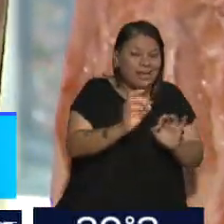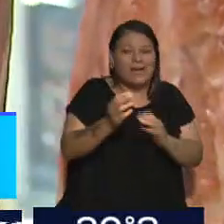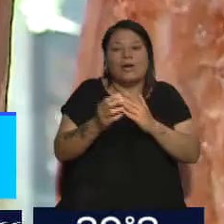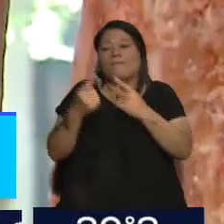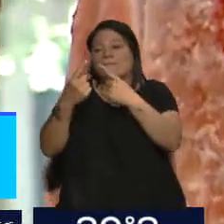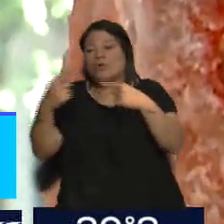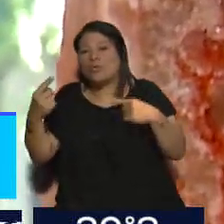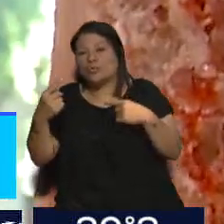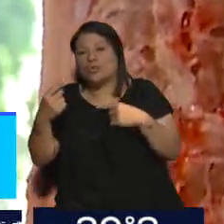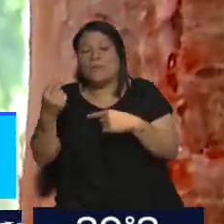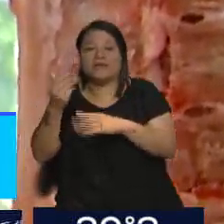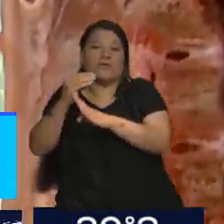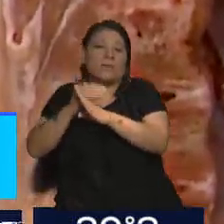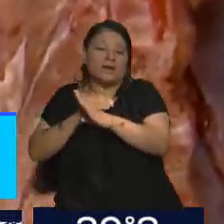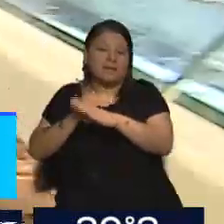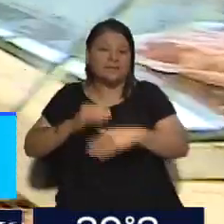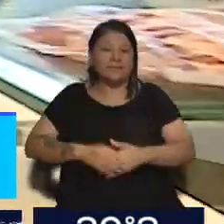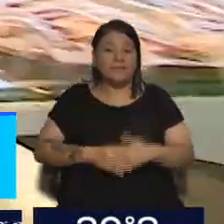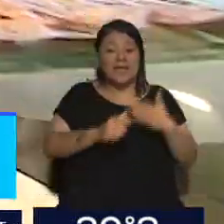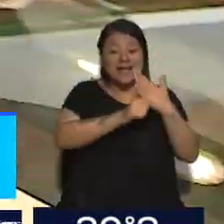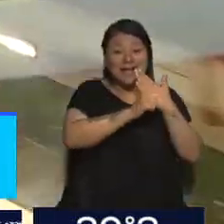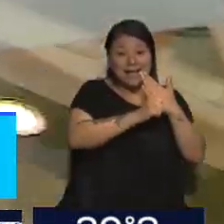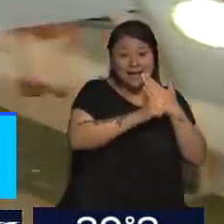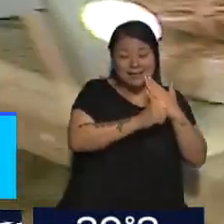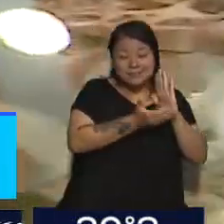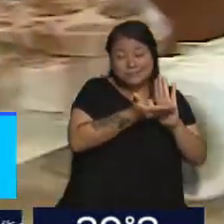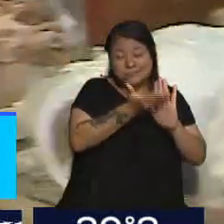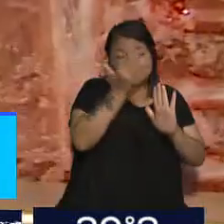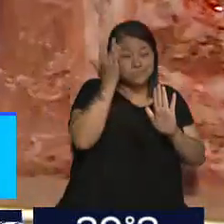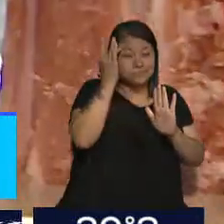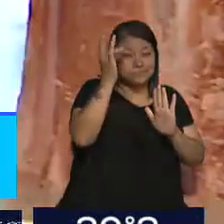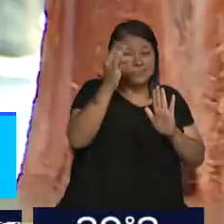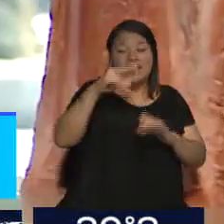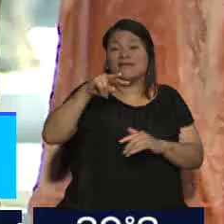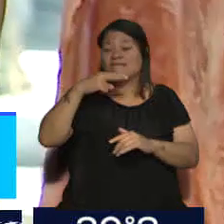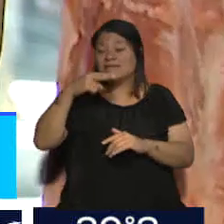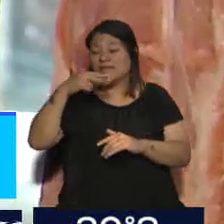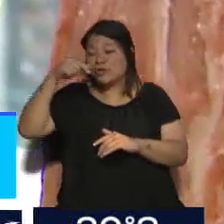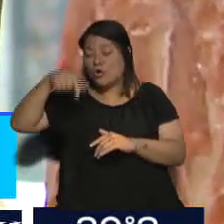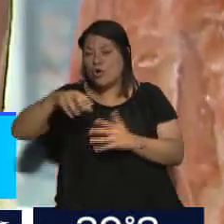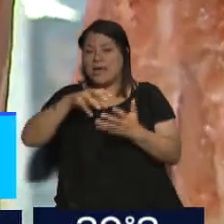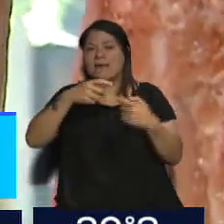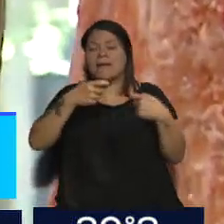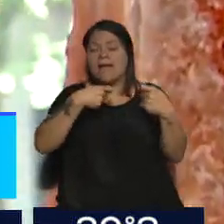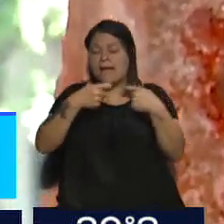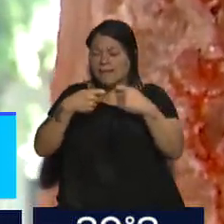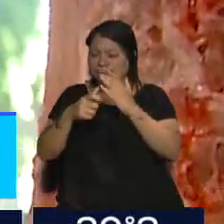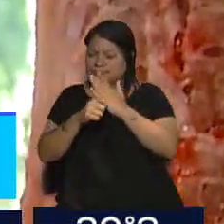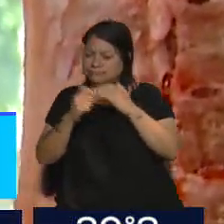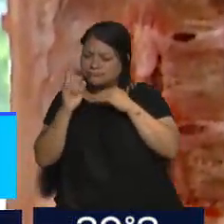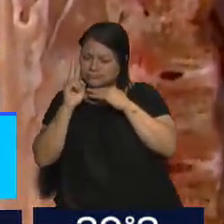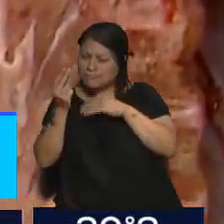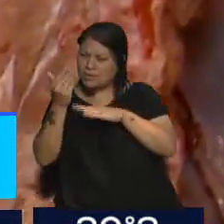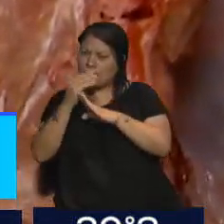precio de los productos. Luego de que la carne aumentase de manera desmedida, este viernes en las carnicerías se evidenció una pequeña retracción